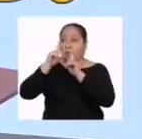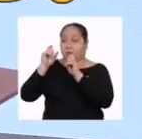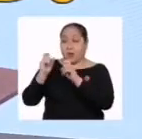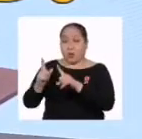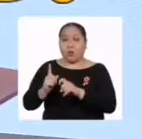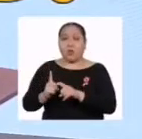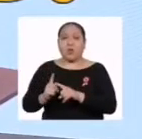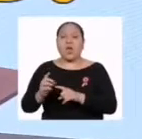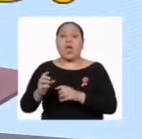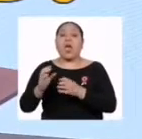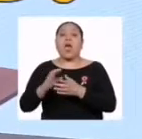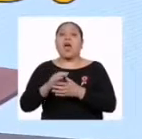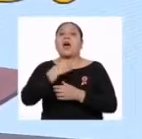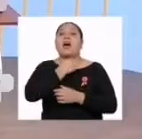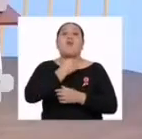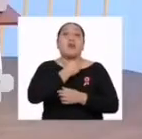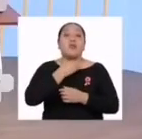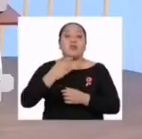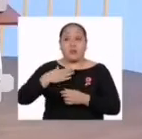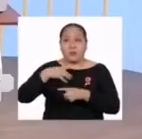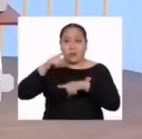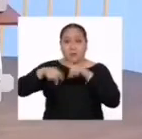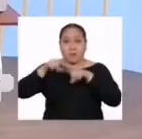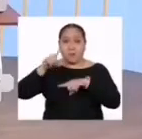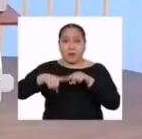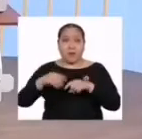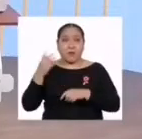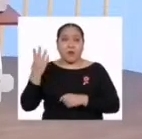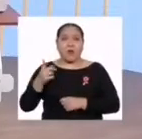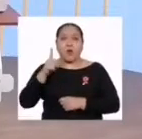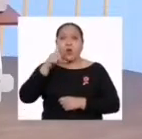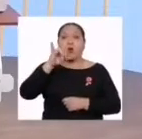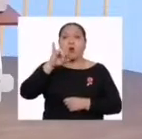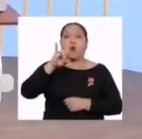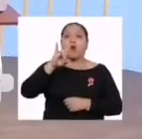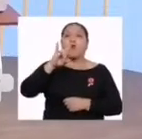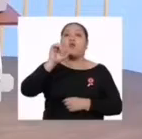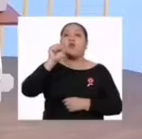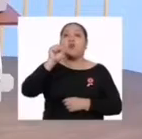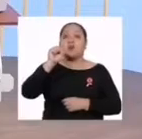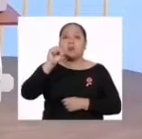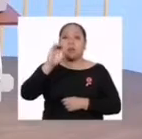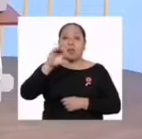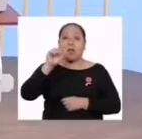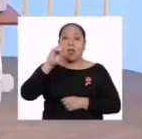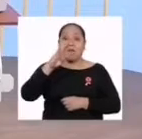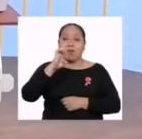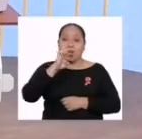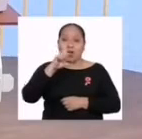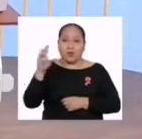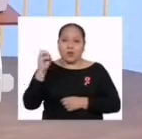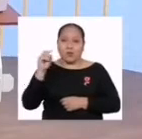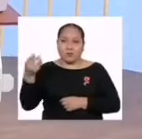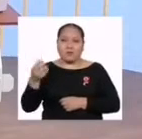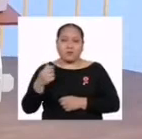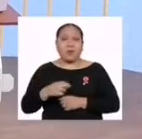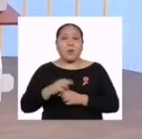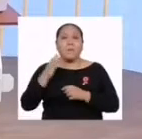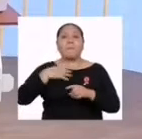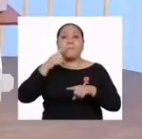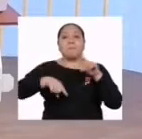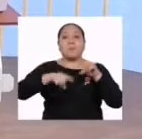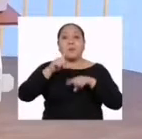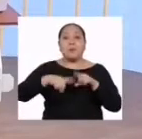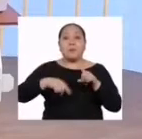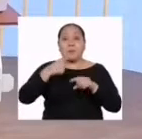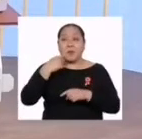siempre fue al estadio a ver fútbol. Se trata del señor Luis Cabellos Canosos. Mi primo lo está ayudando con el celular para hacer una